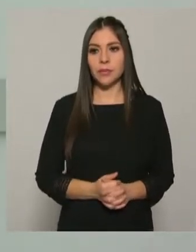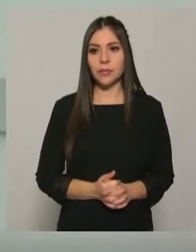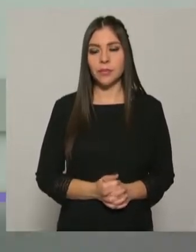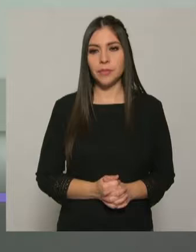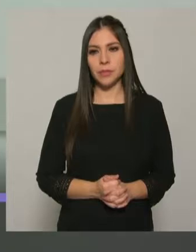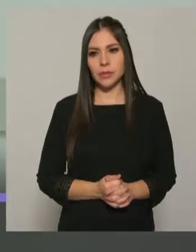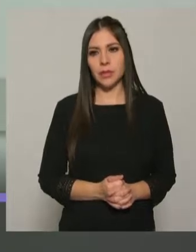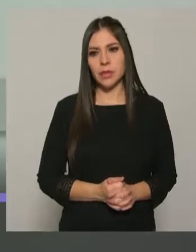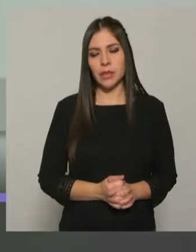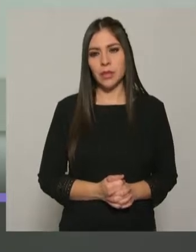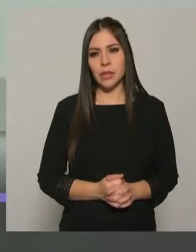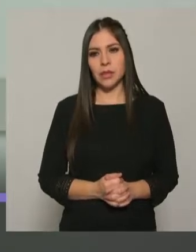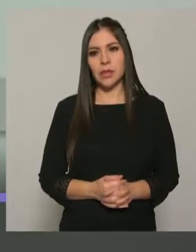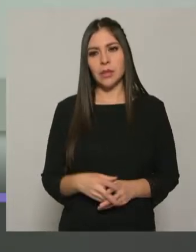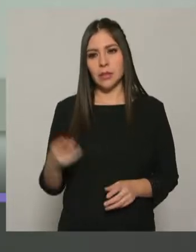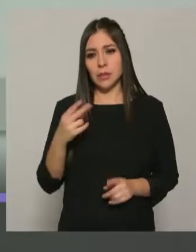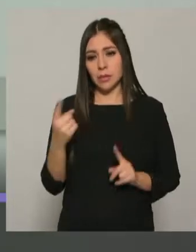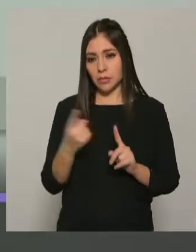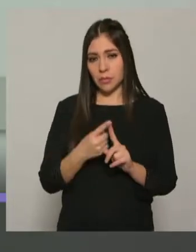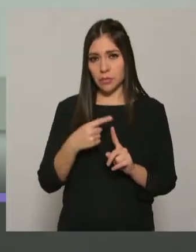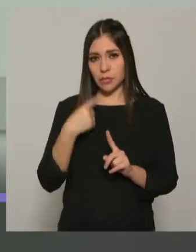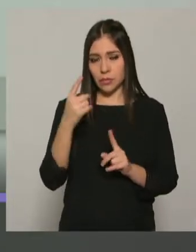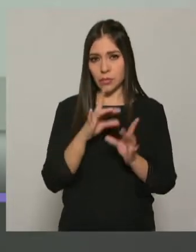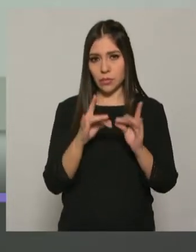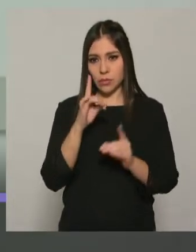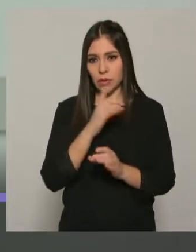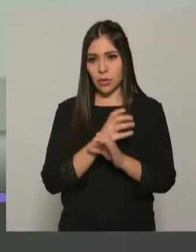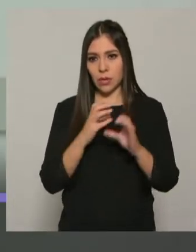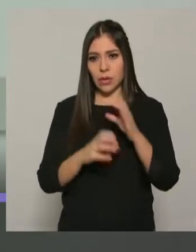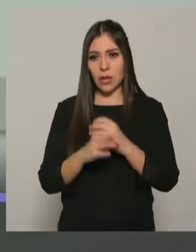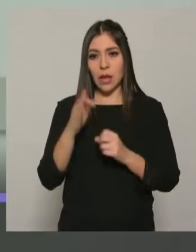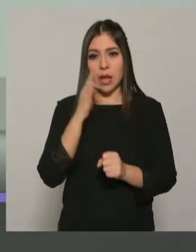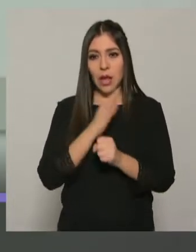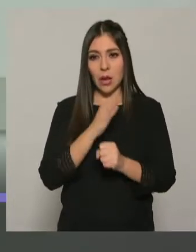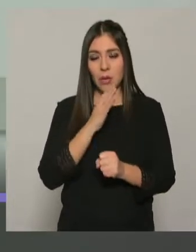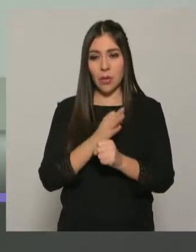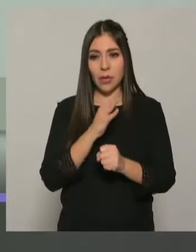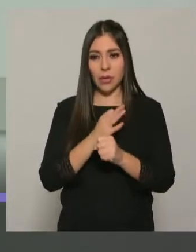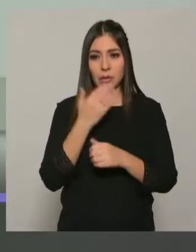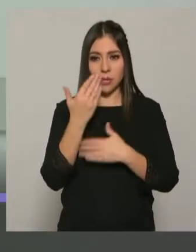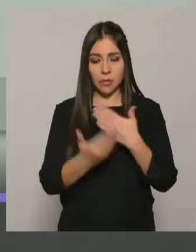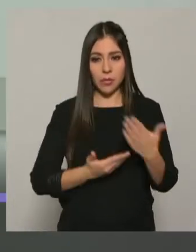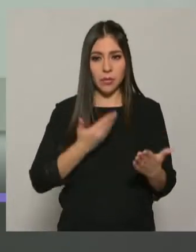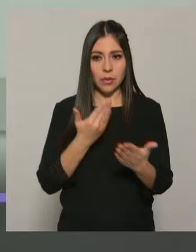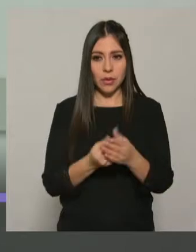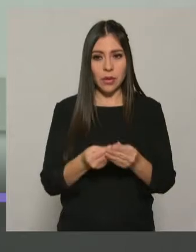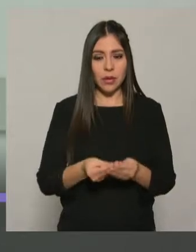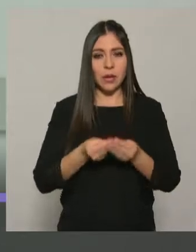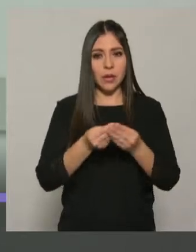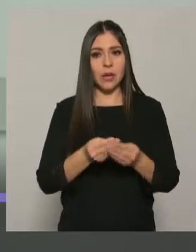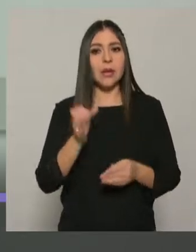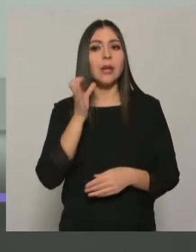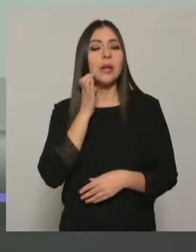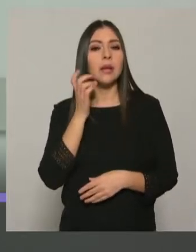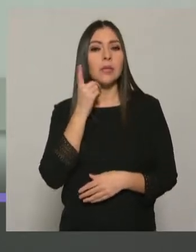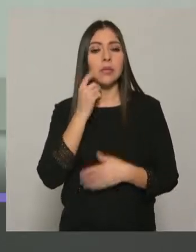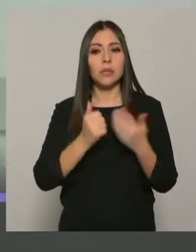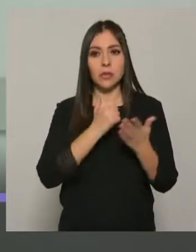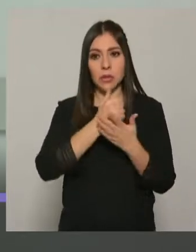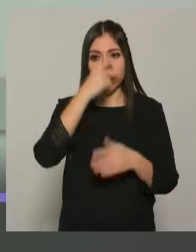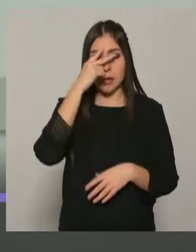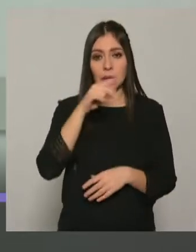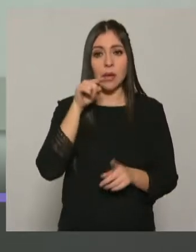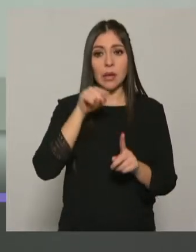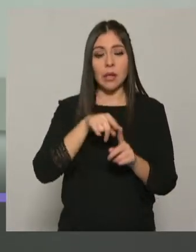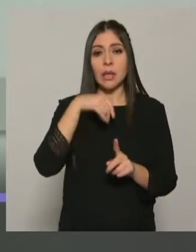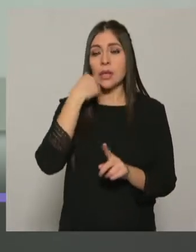sí habría que dejar muy en claro una cosa. La iniciativa que está en este momento dictaminada en el Congreso no quita de ninguna manera ningún derecho